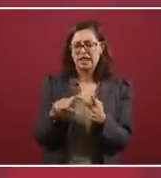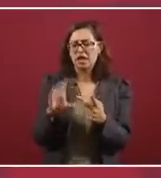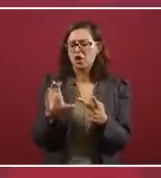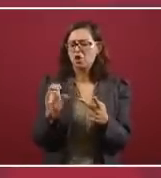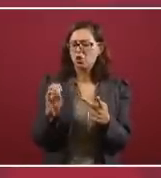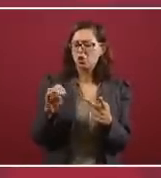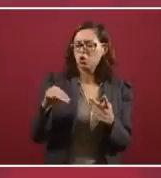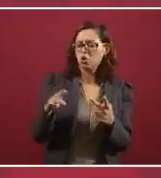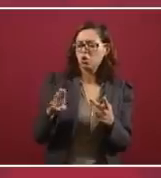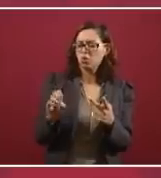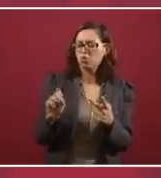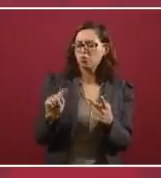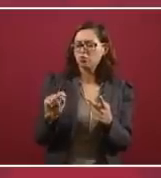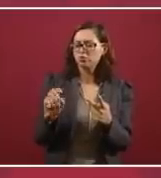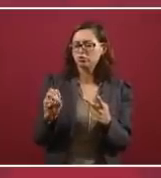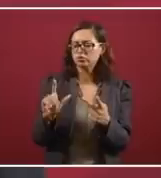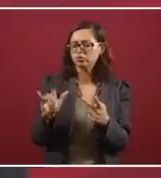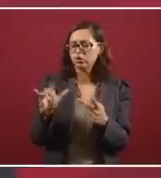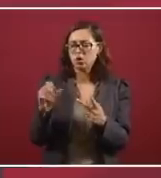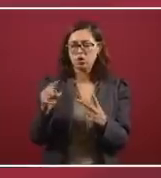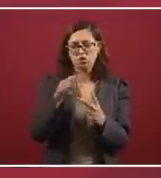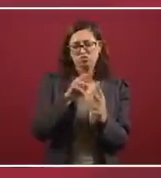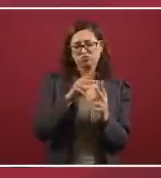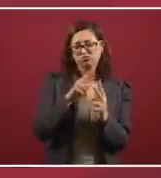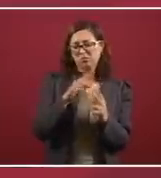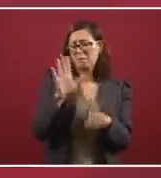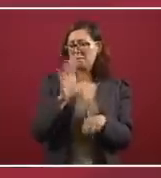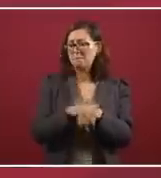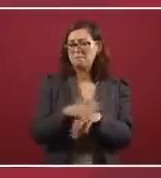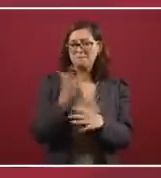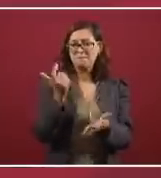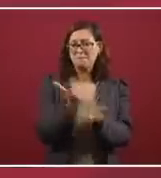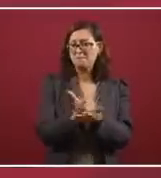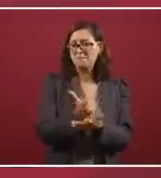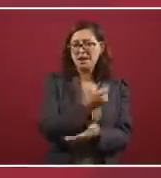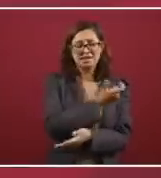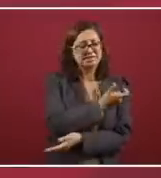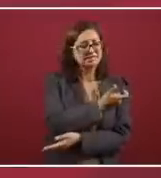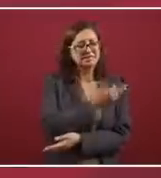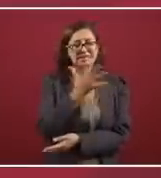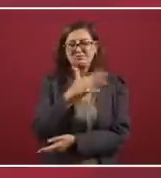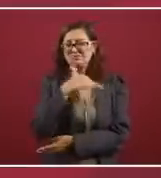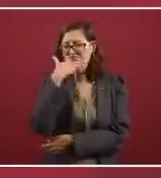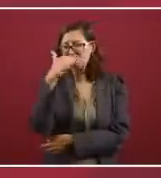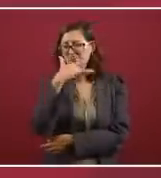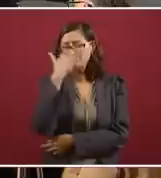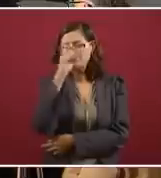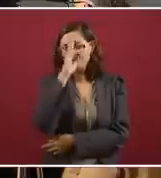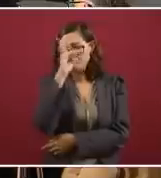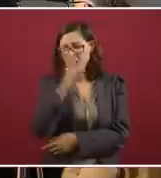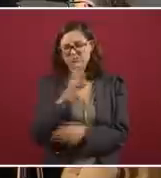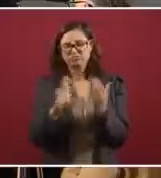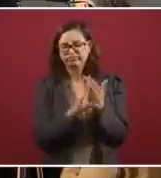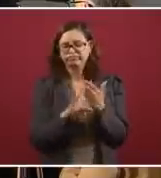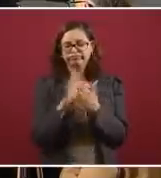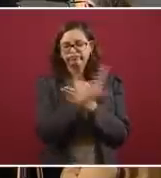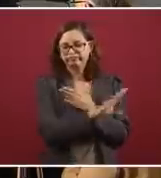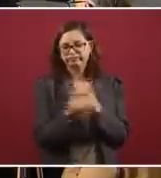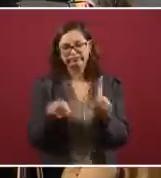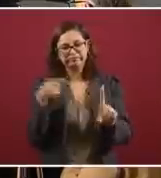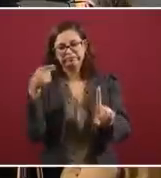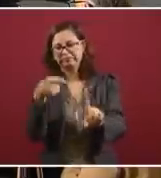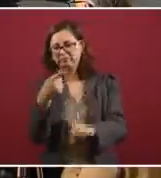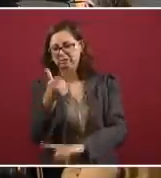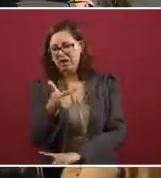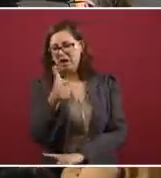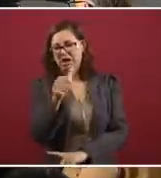son, sobre todo el diésel, mucho más caro, sino que también son contaminantes, en cuanto a que con el gas